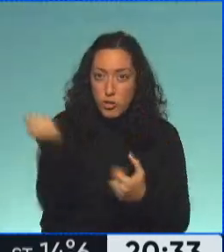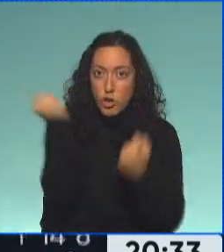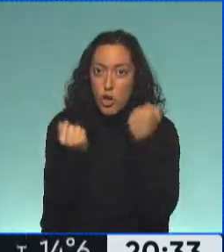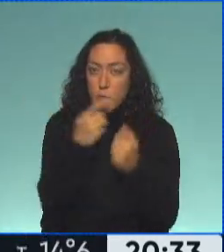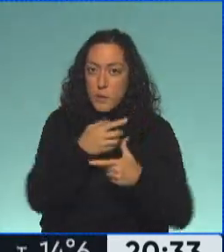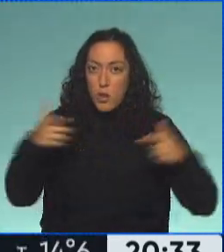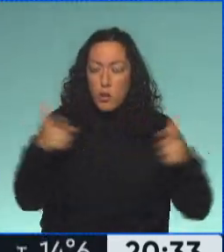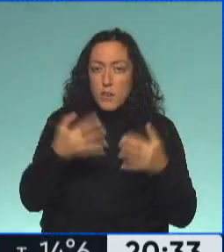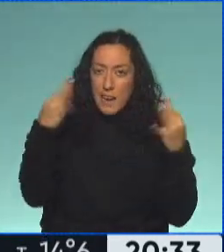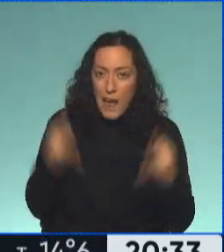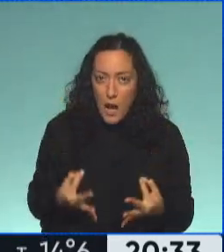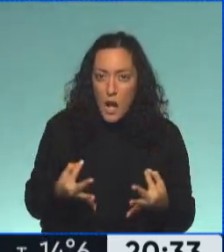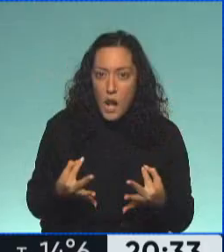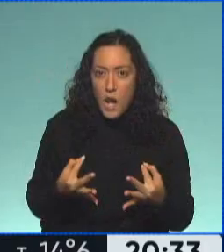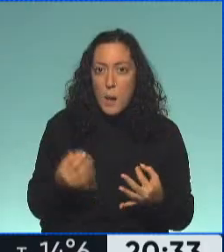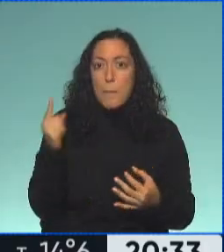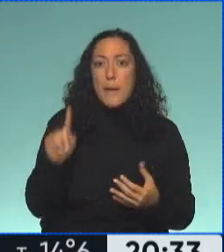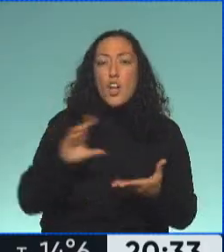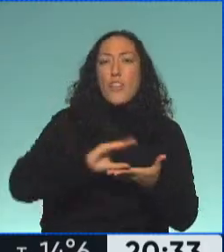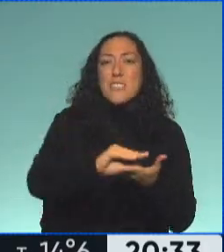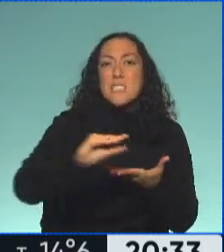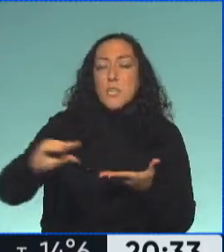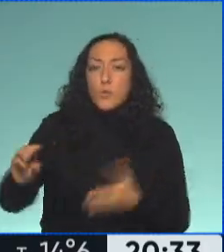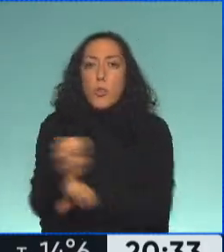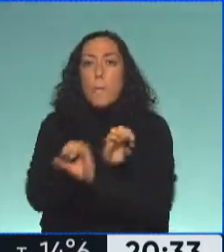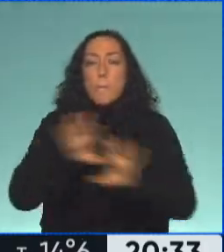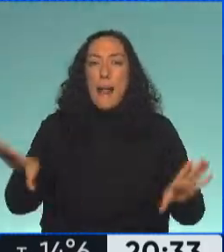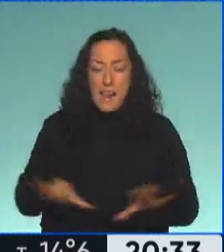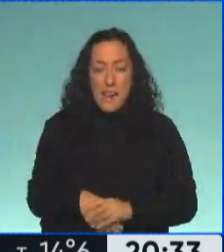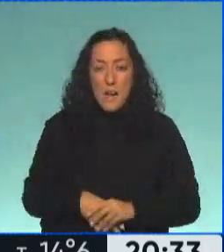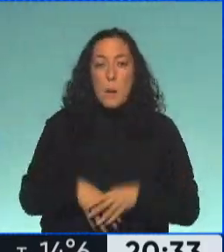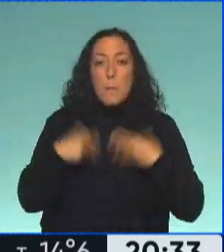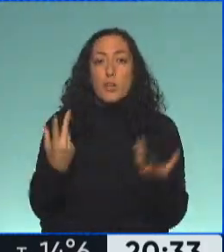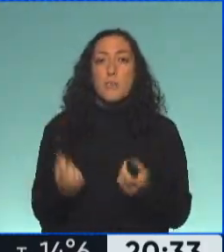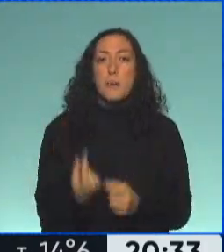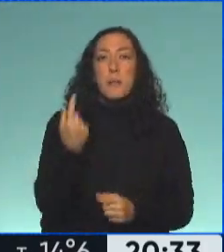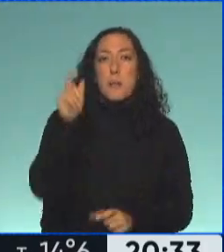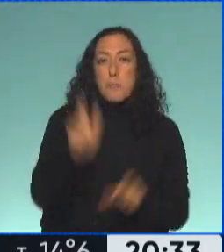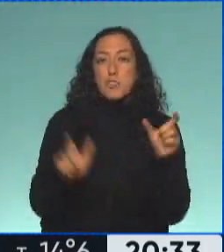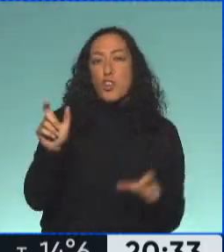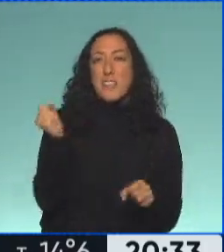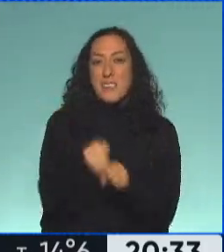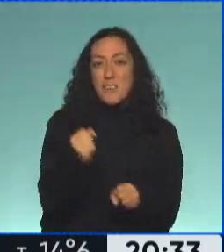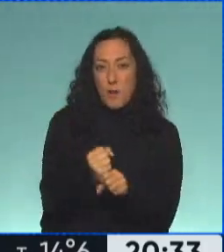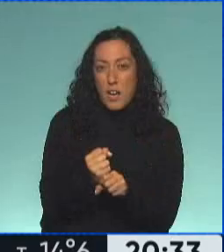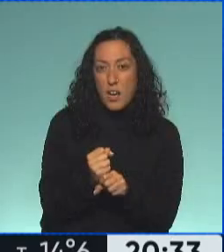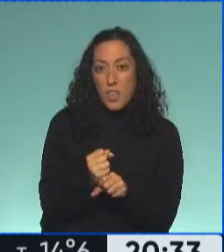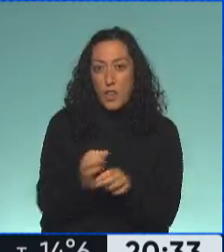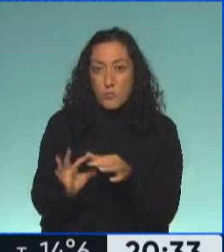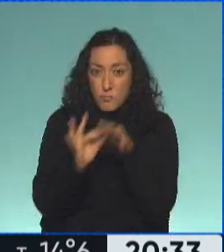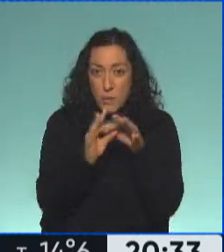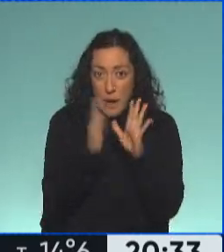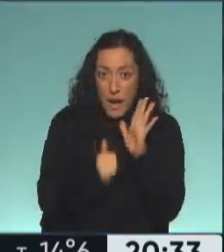real y genuino, pero mala distribución del ingreso y por primera vez trabajadores en relación de